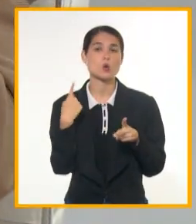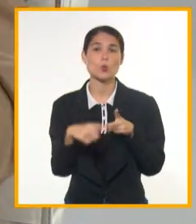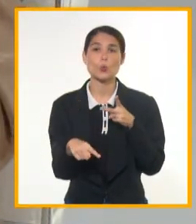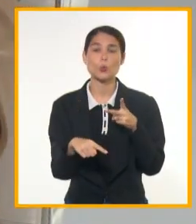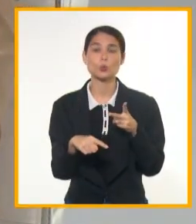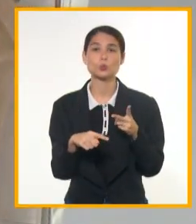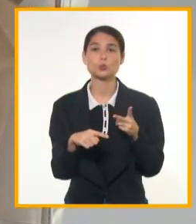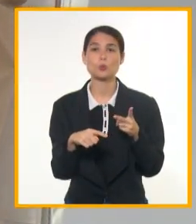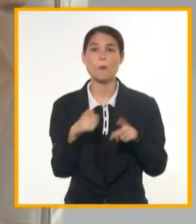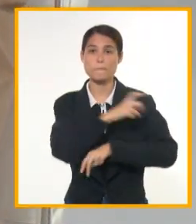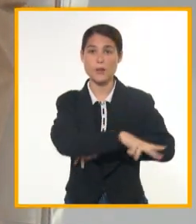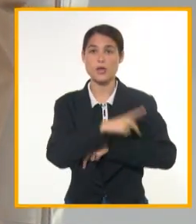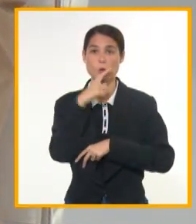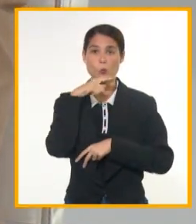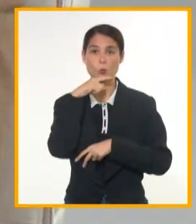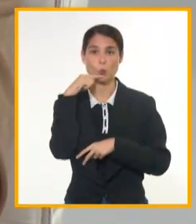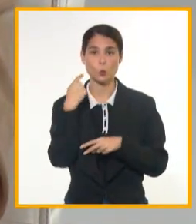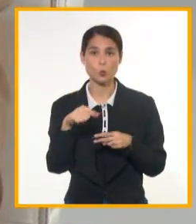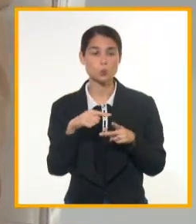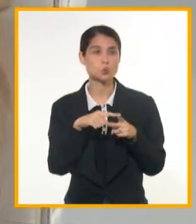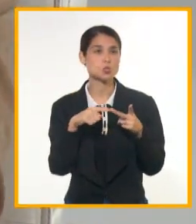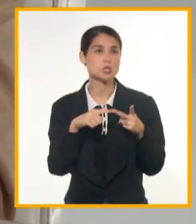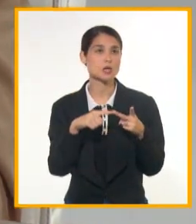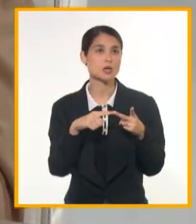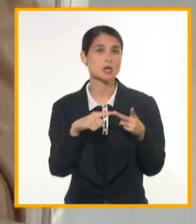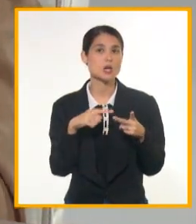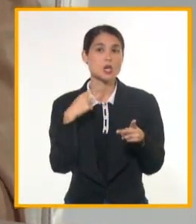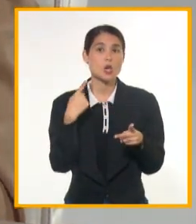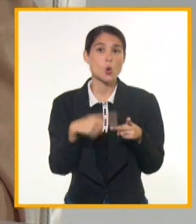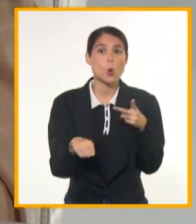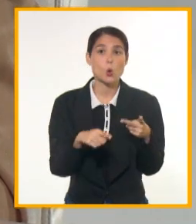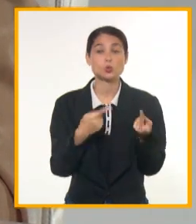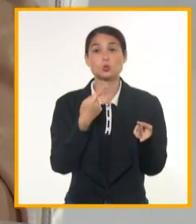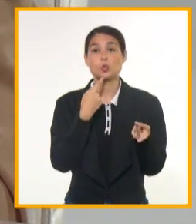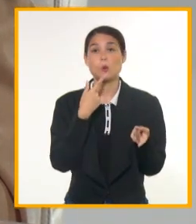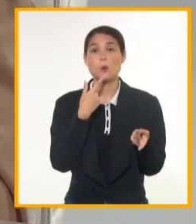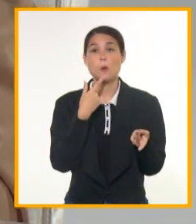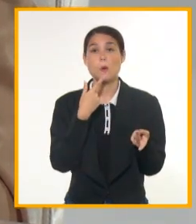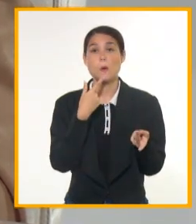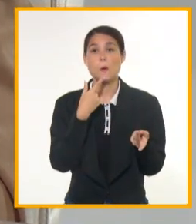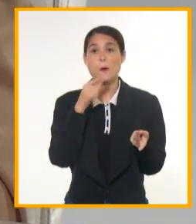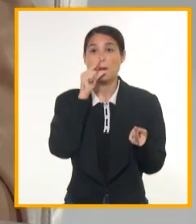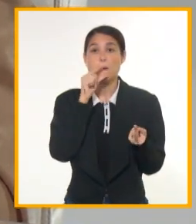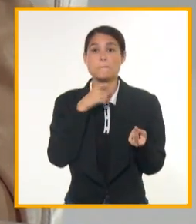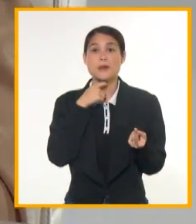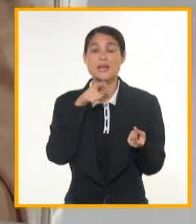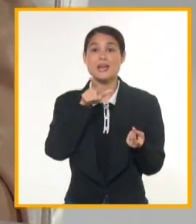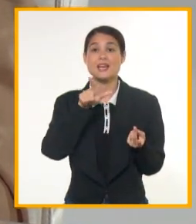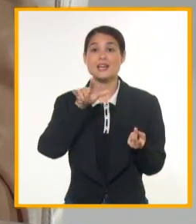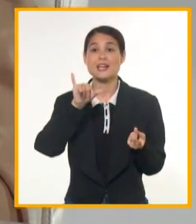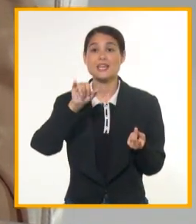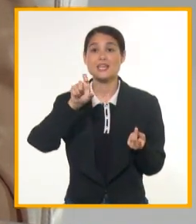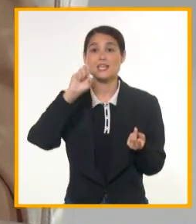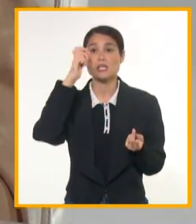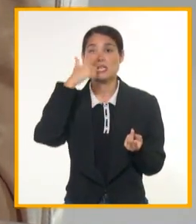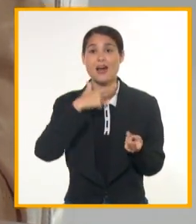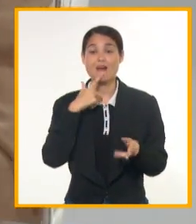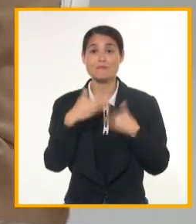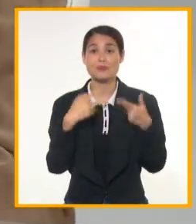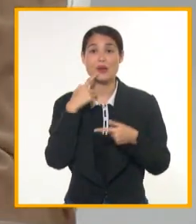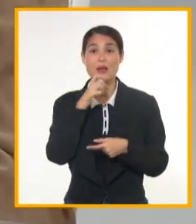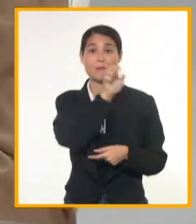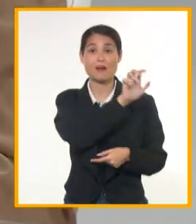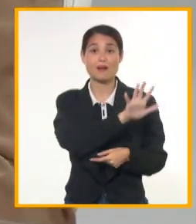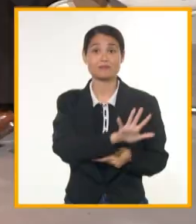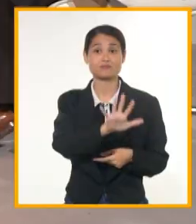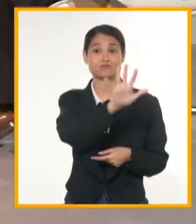de conflagración, al menos bélica, se reduce al cinturón del este y del sur, no a Kiev. Lo